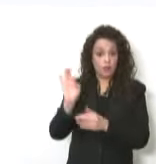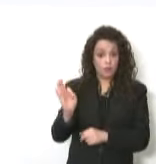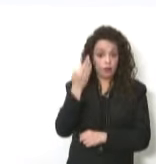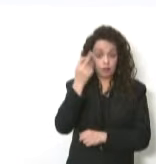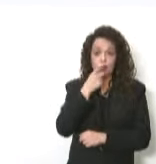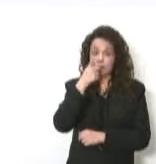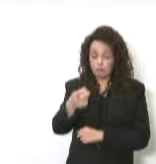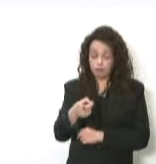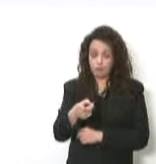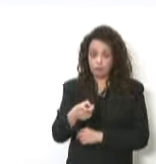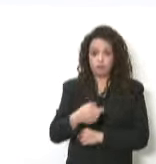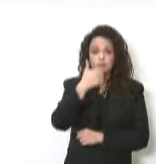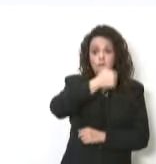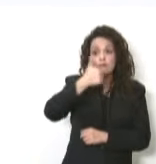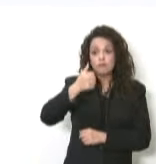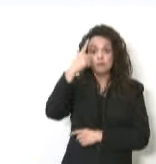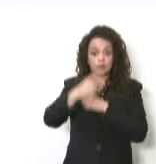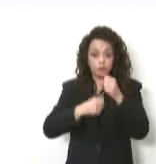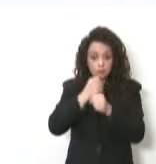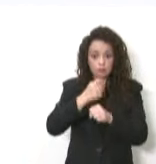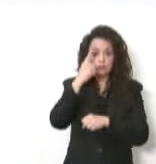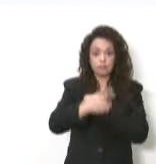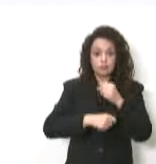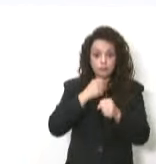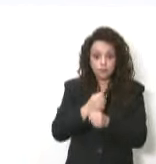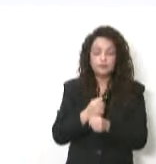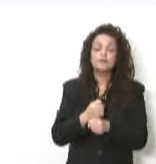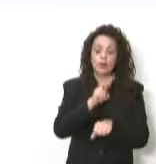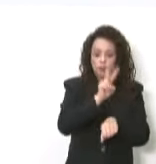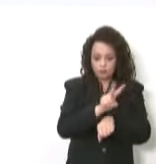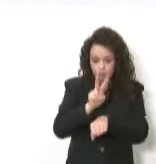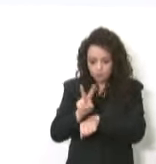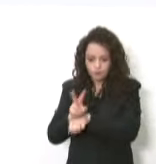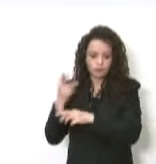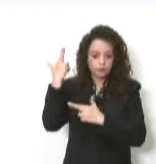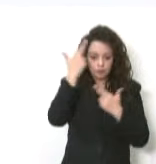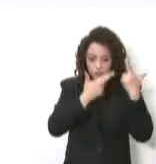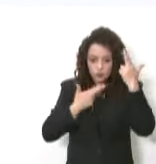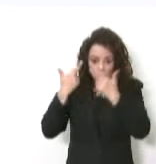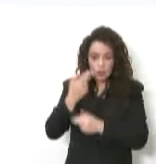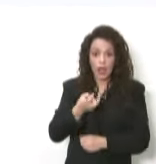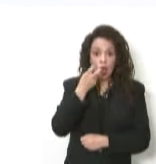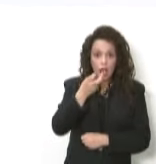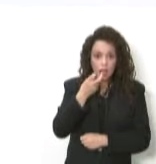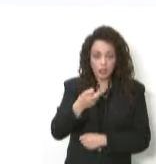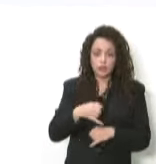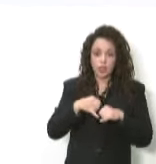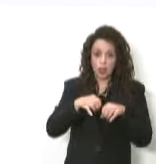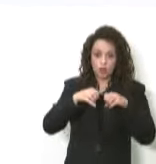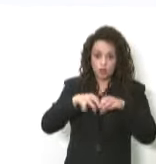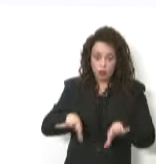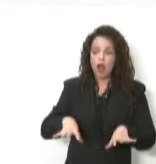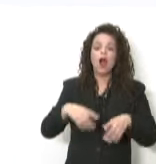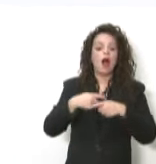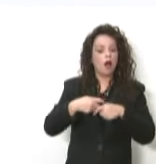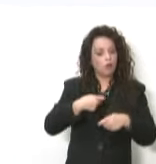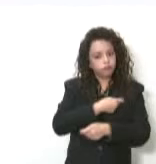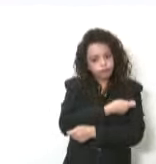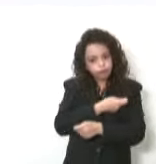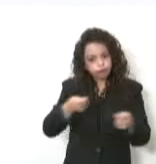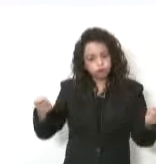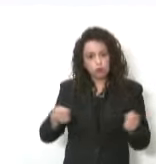hace cada año es estar verificando que esta información se publique en los términos que la ley y